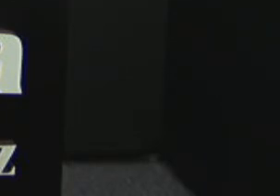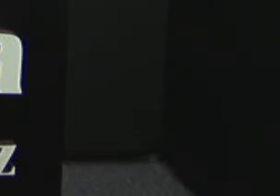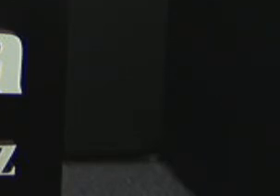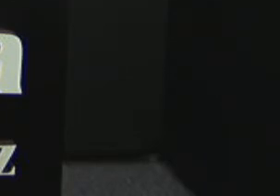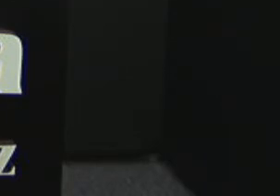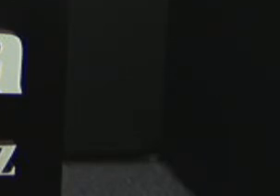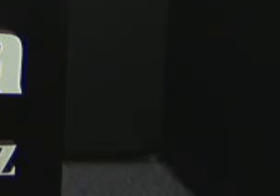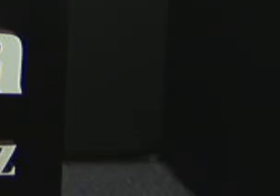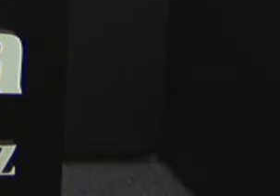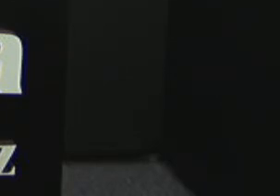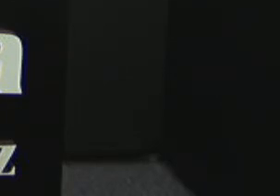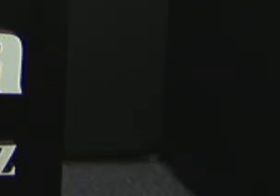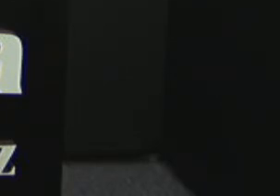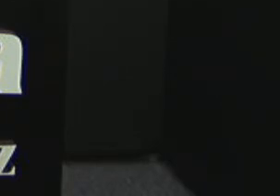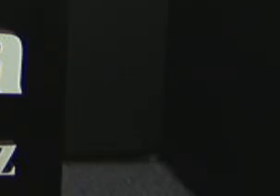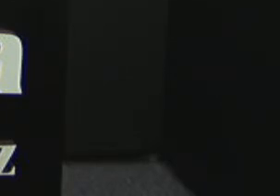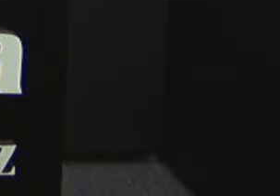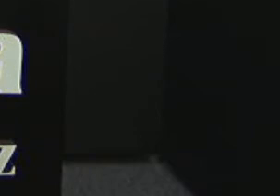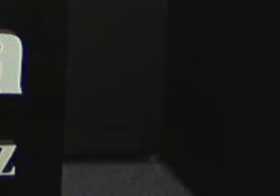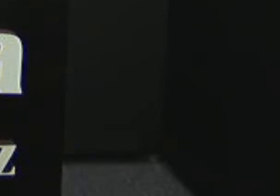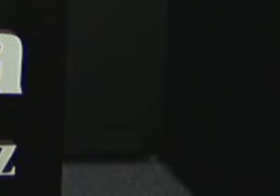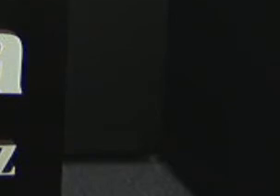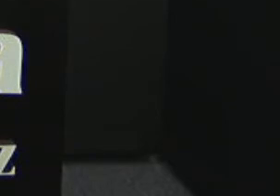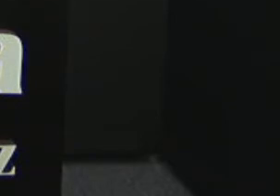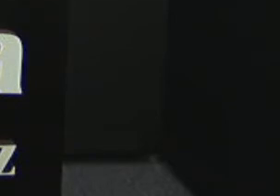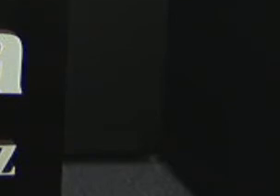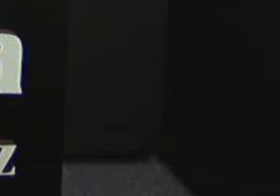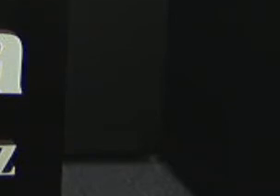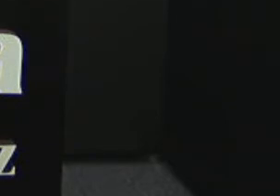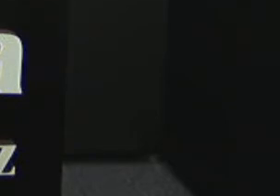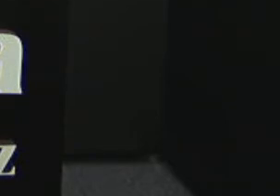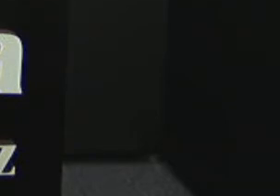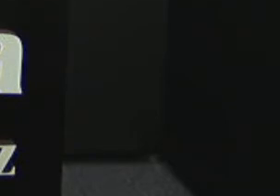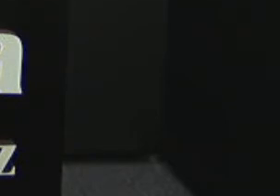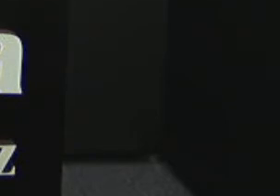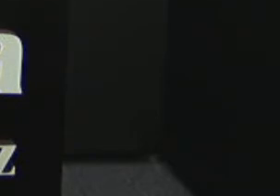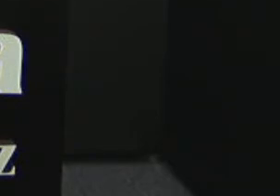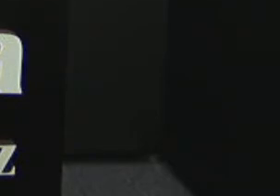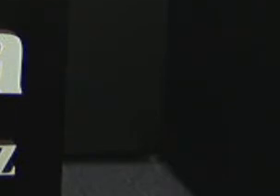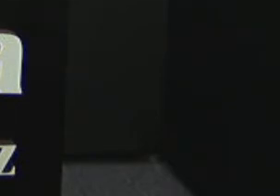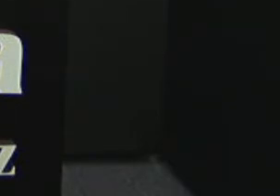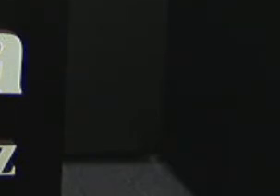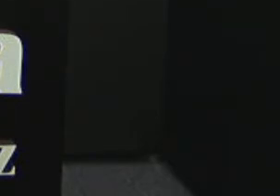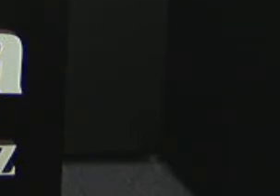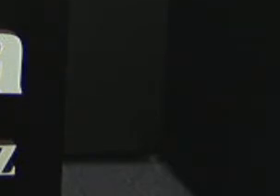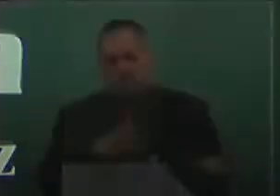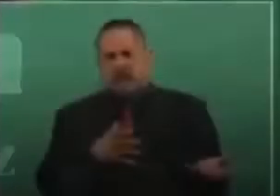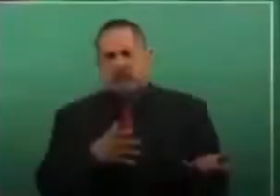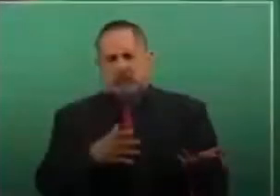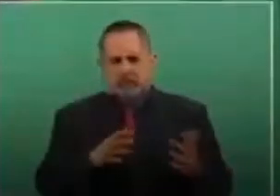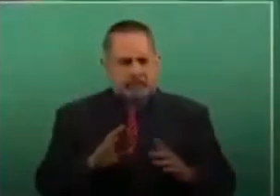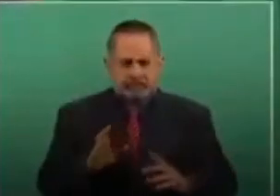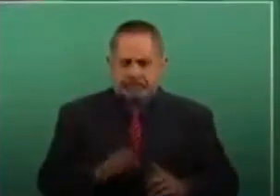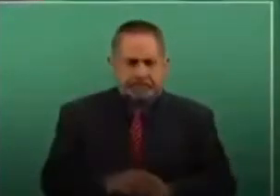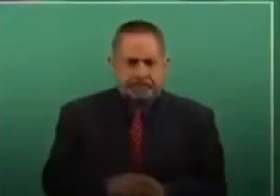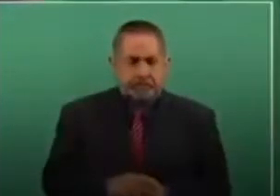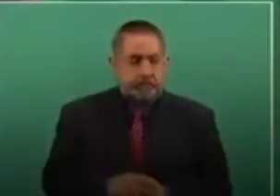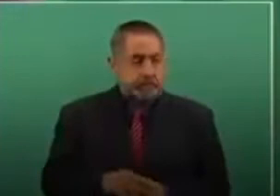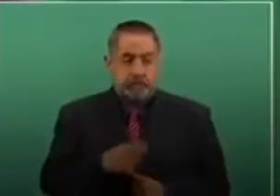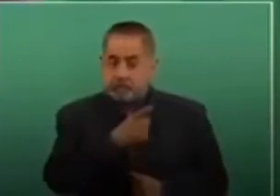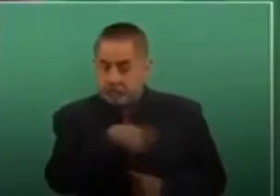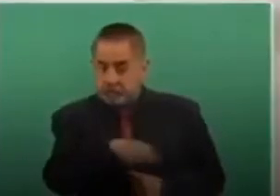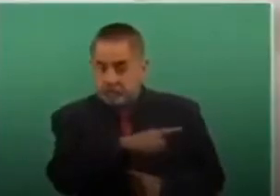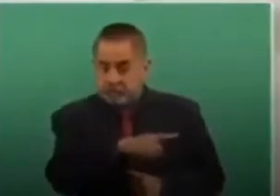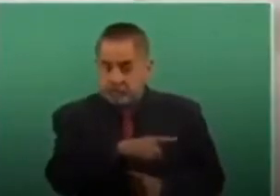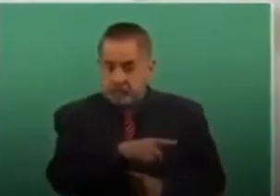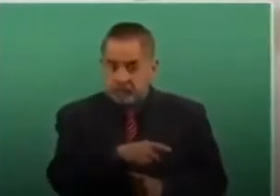López Obrador habló sobre el acuerdo que llegó con la empresa Odebrecht. Esto es parte de la conferencia. Ellos